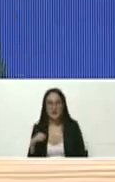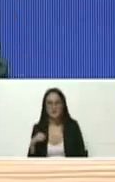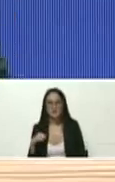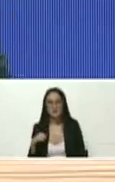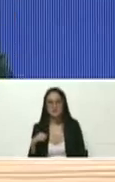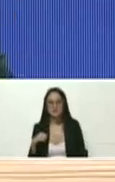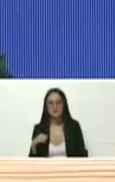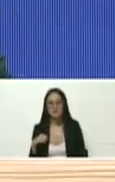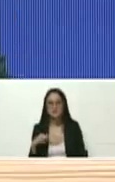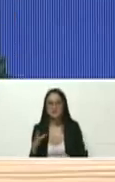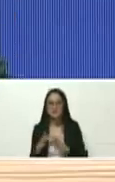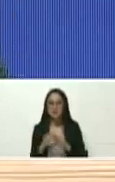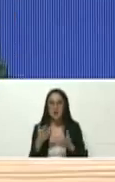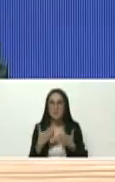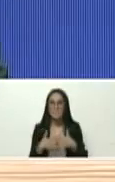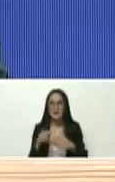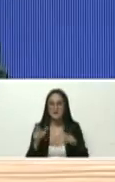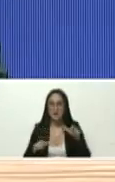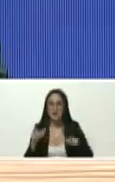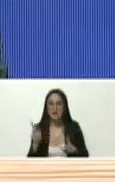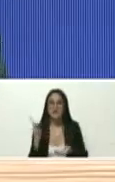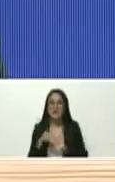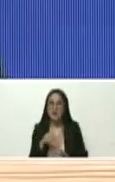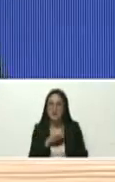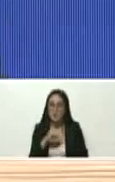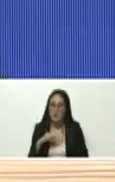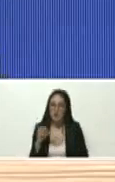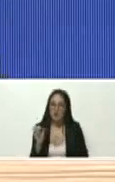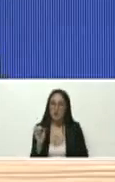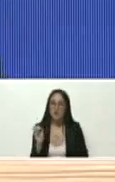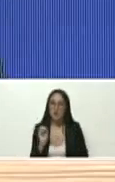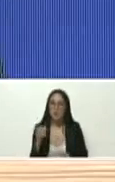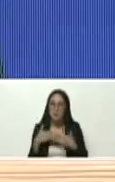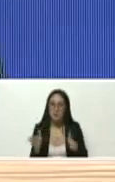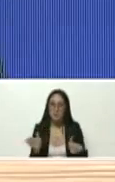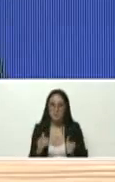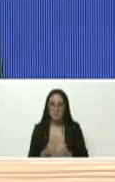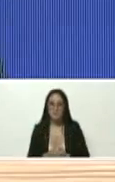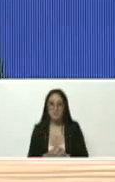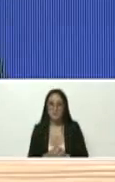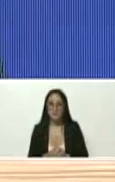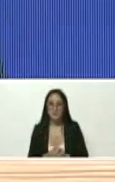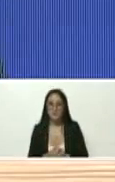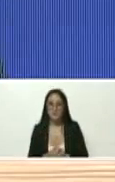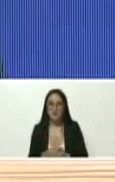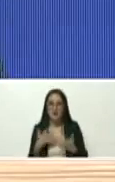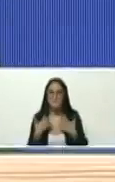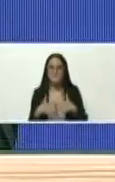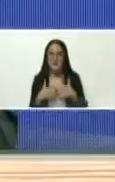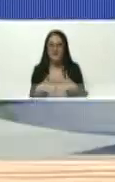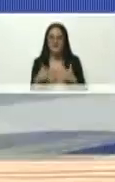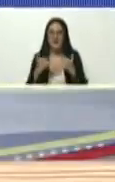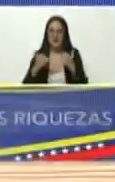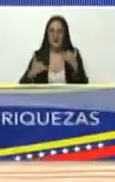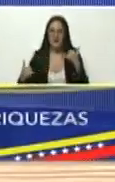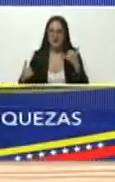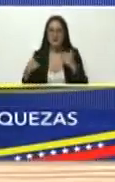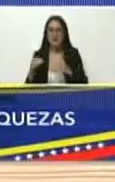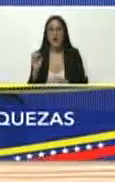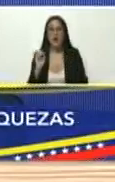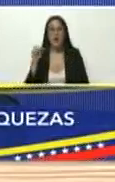a todos los empresarios que vienen en público o que vienen en privado, de empresas energéticas de